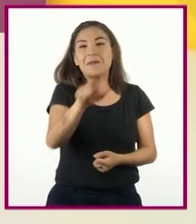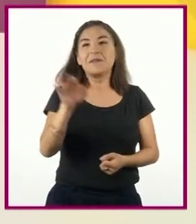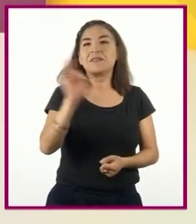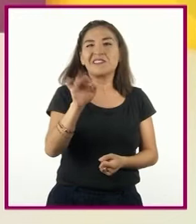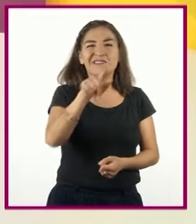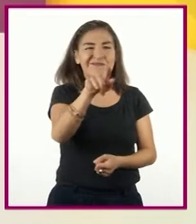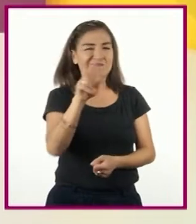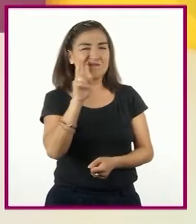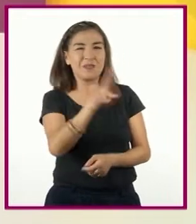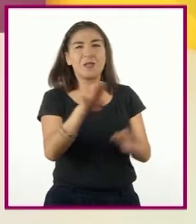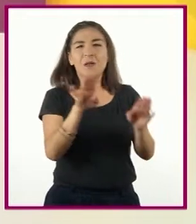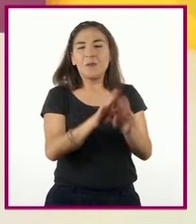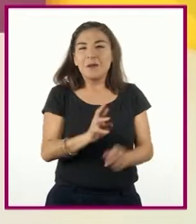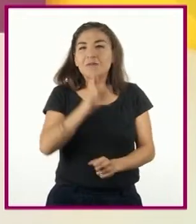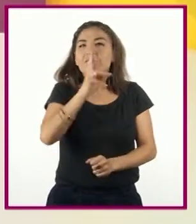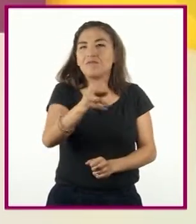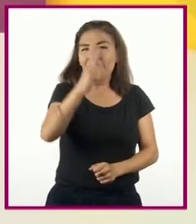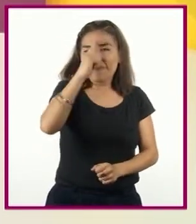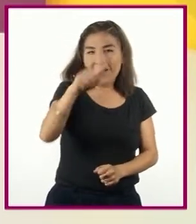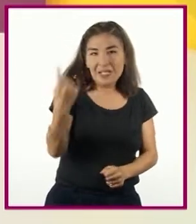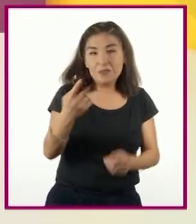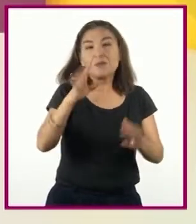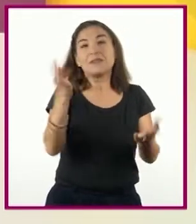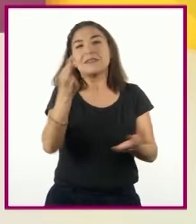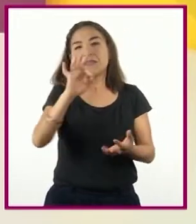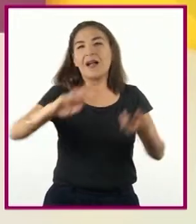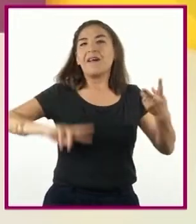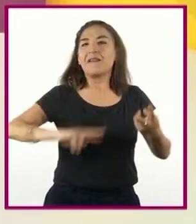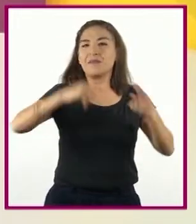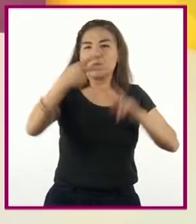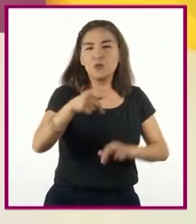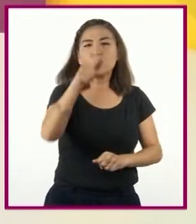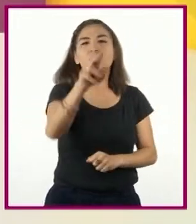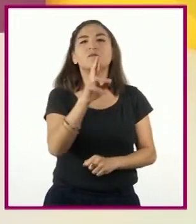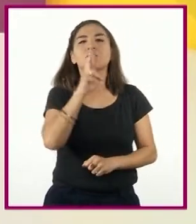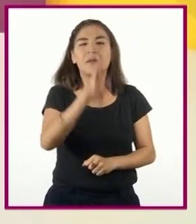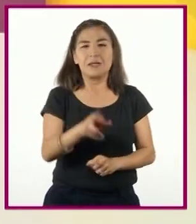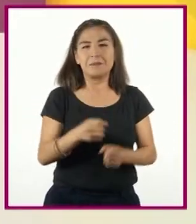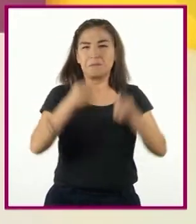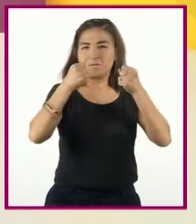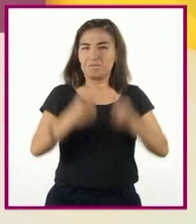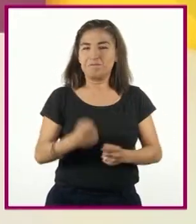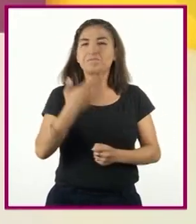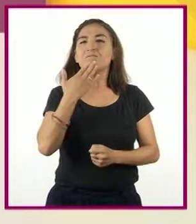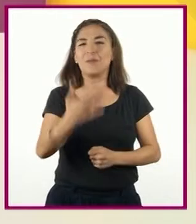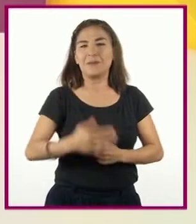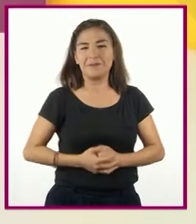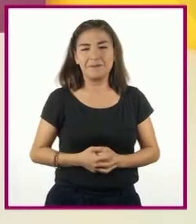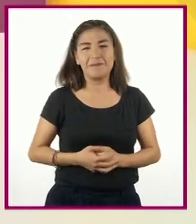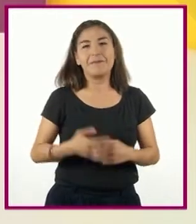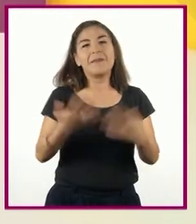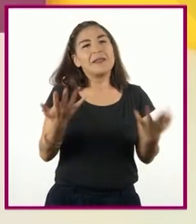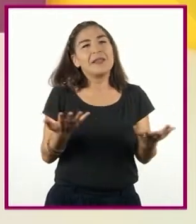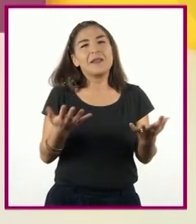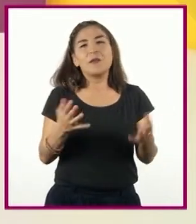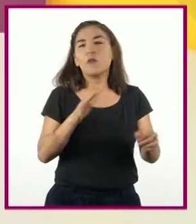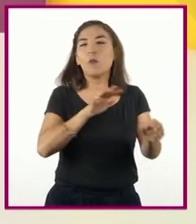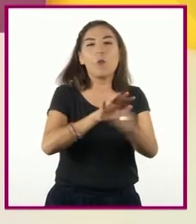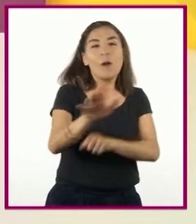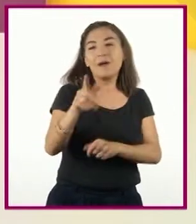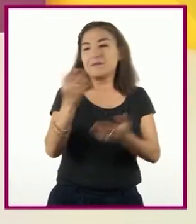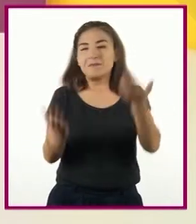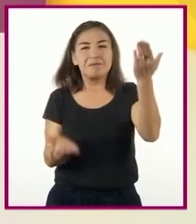resulte muy sencillo responder o, por el contrario, contestarán con mucha seguridad. Independientemente de lo que